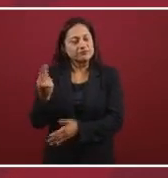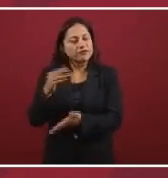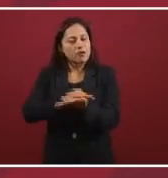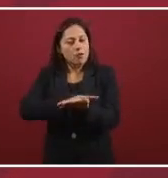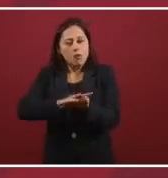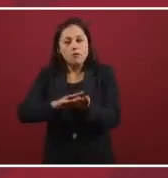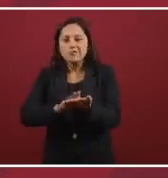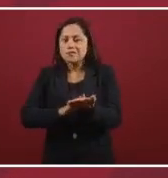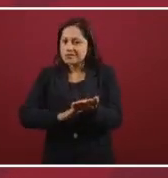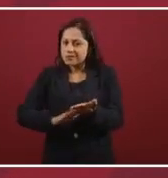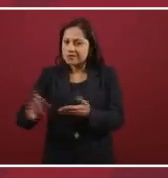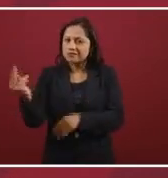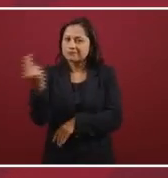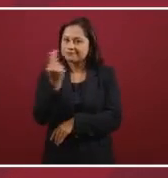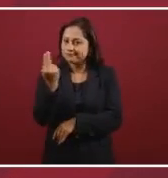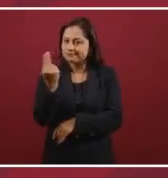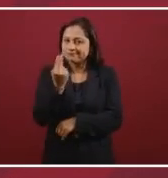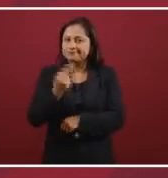Si